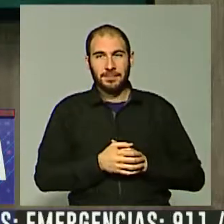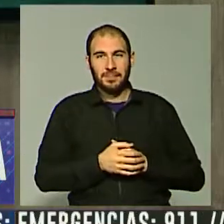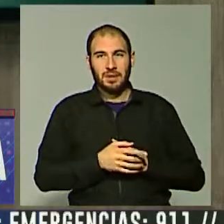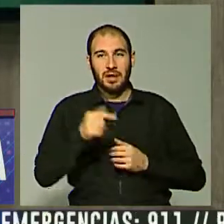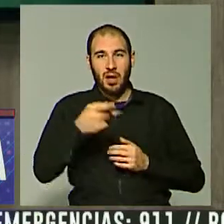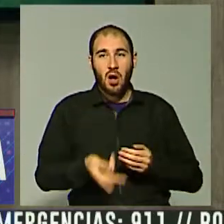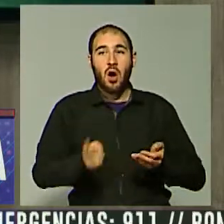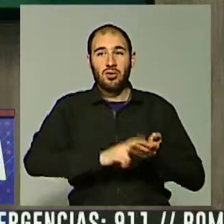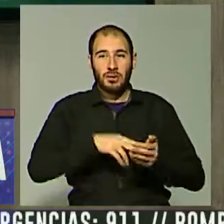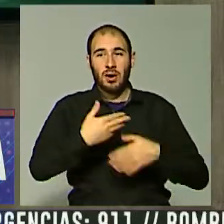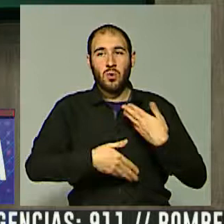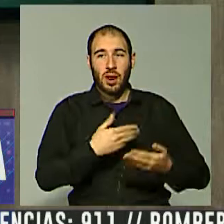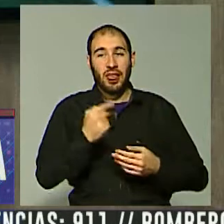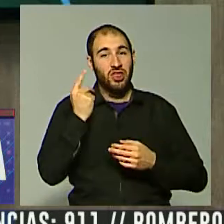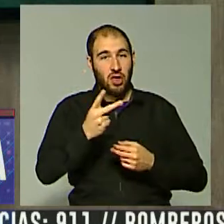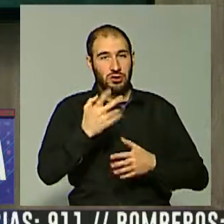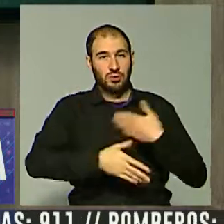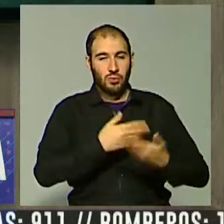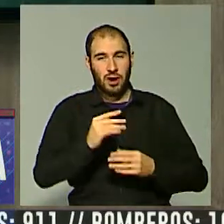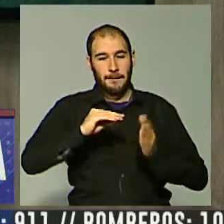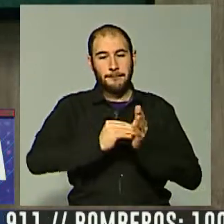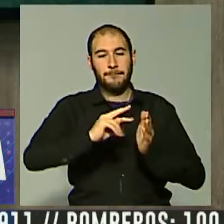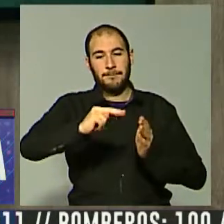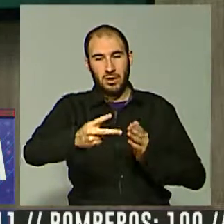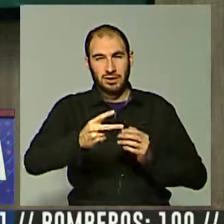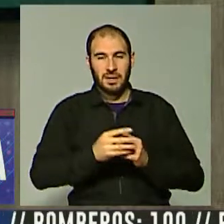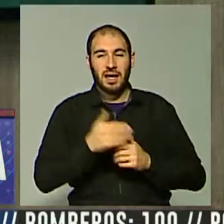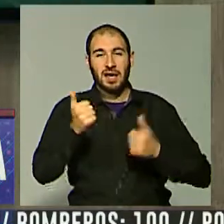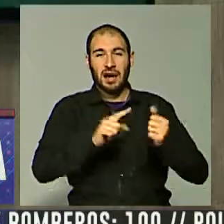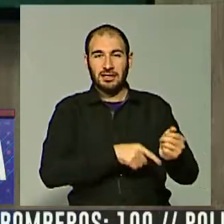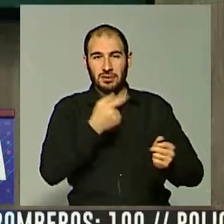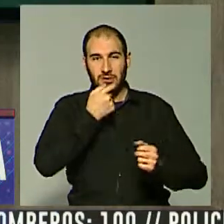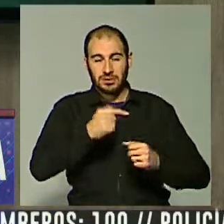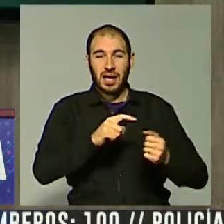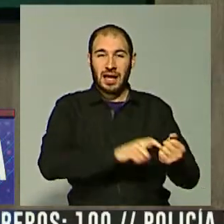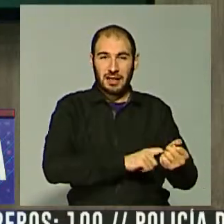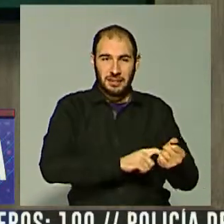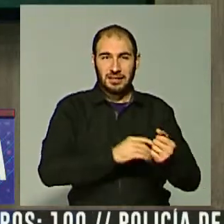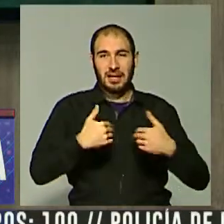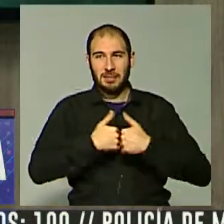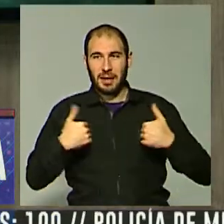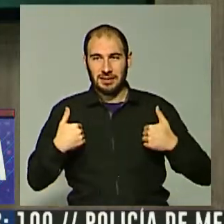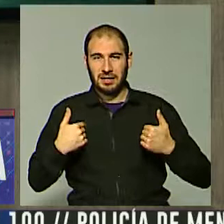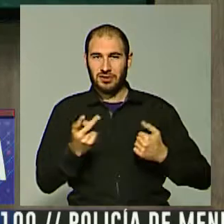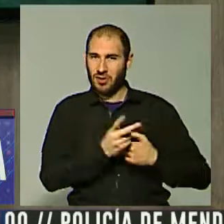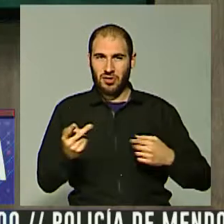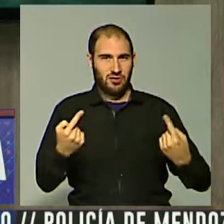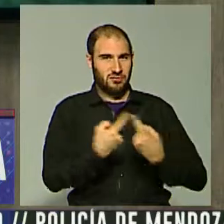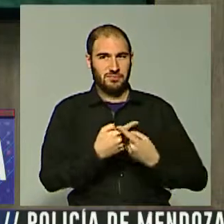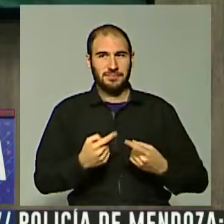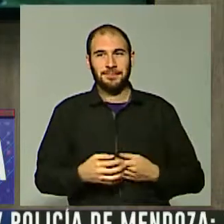una nueva edición, por lo menos dos, en la próxima temporada del Clásico de Mendoza. Independiente Rivadavia y Gimnasia, Gimnasia Independiente